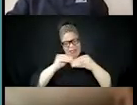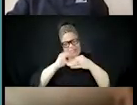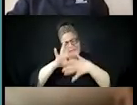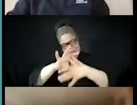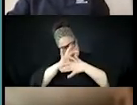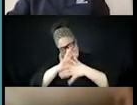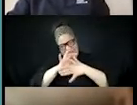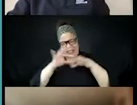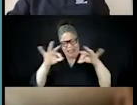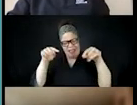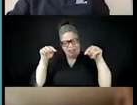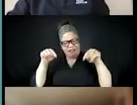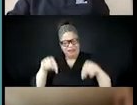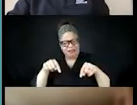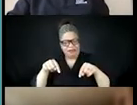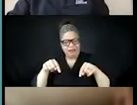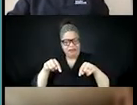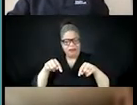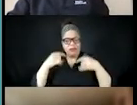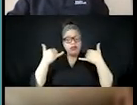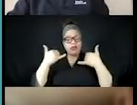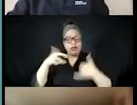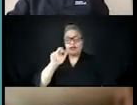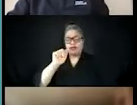e información falsa y particularmente